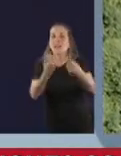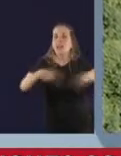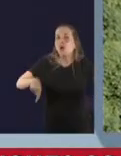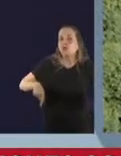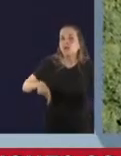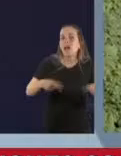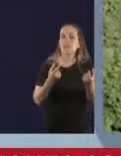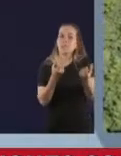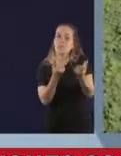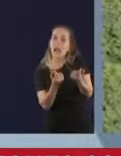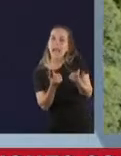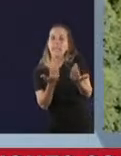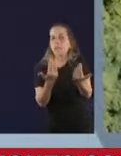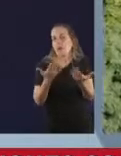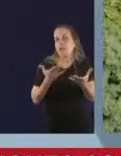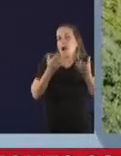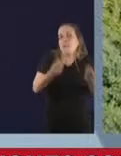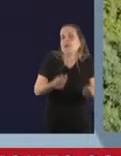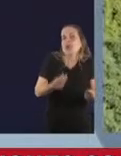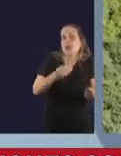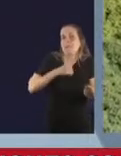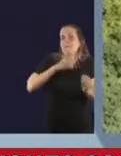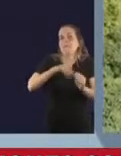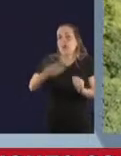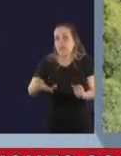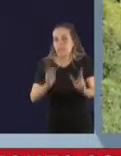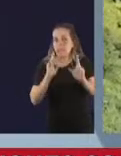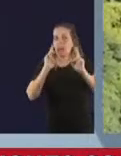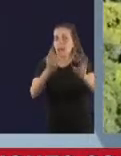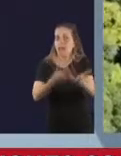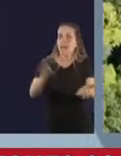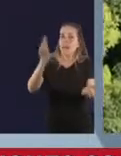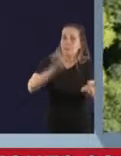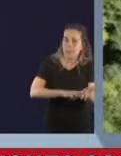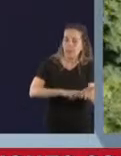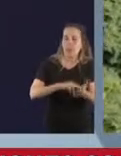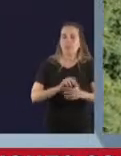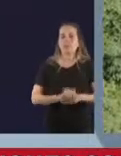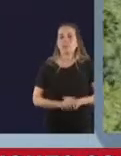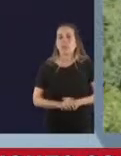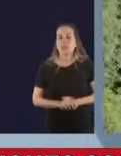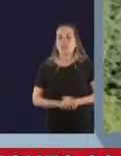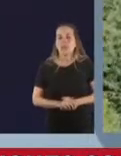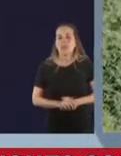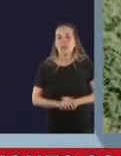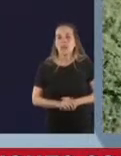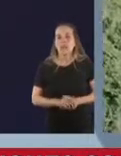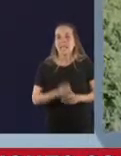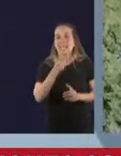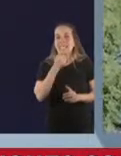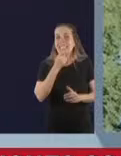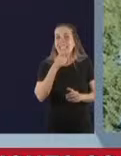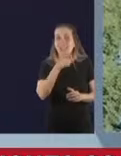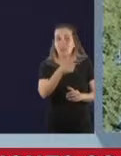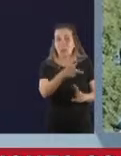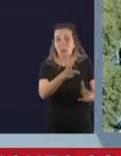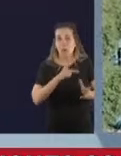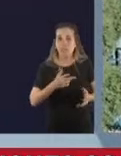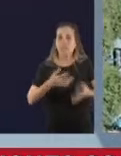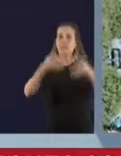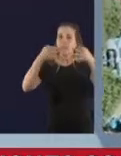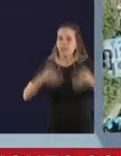dará apoyo a la provincia de Buenos Aires repito en caso de que se esto esté formalizado